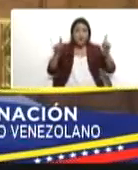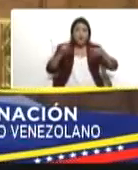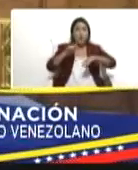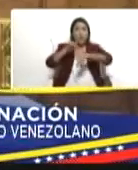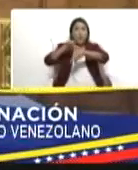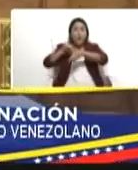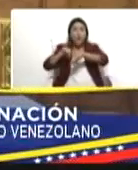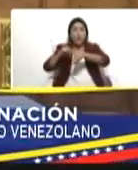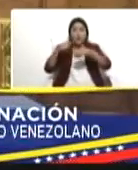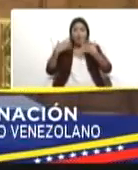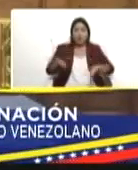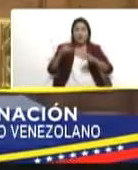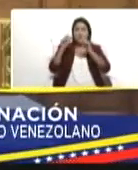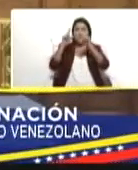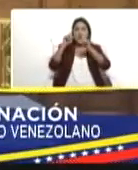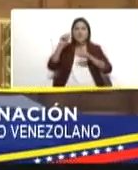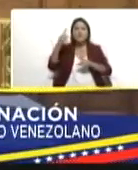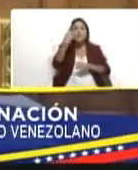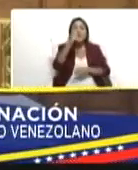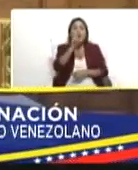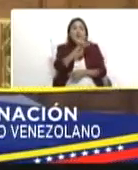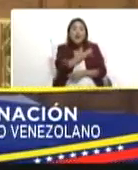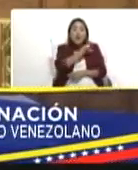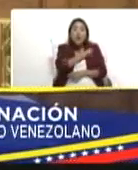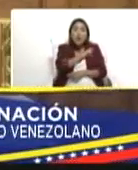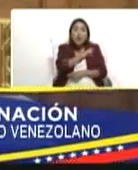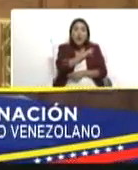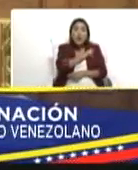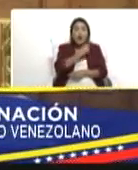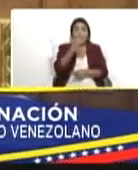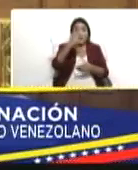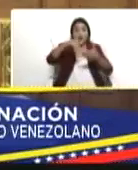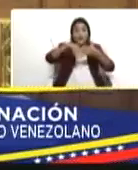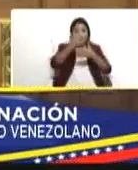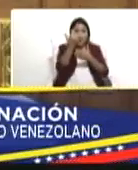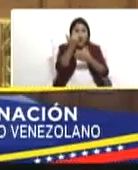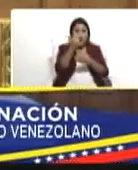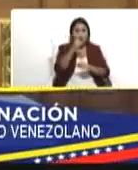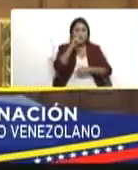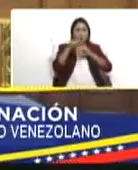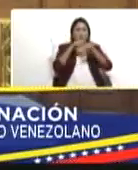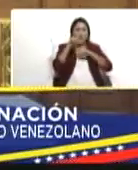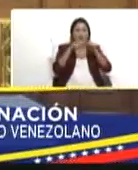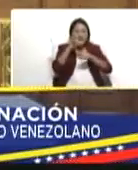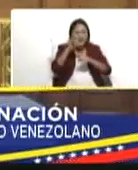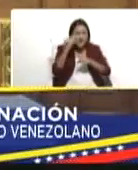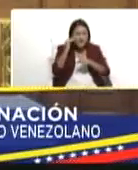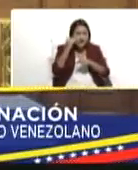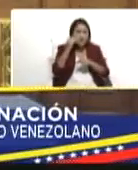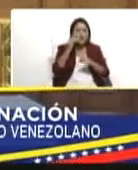sorpresa primero de enero 3 de la mañana redes sociales tendencia